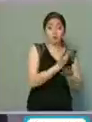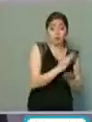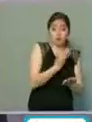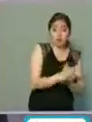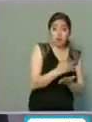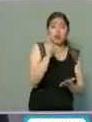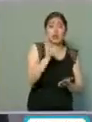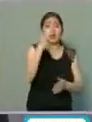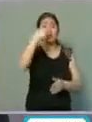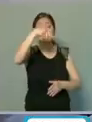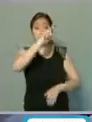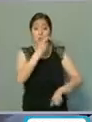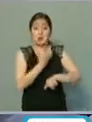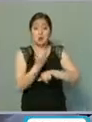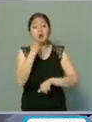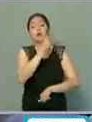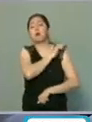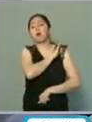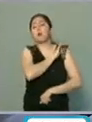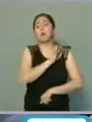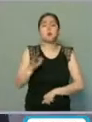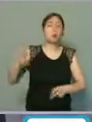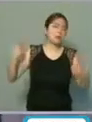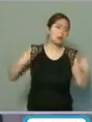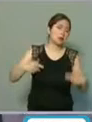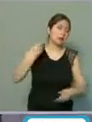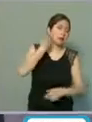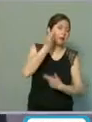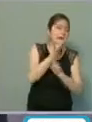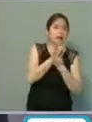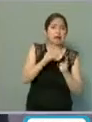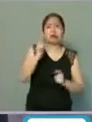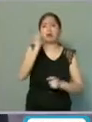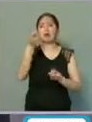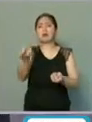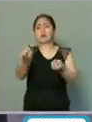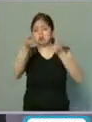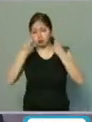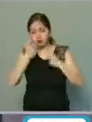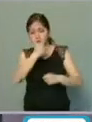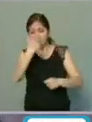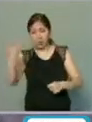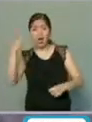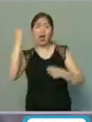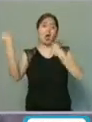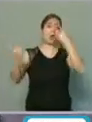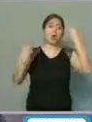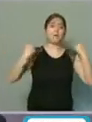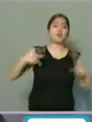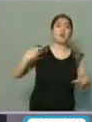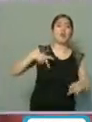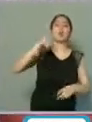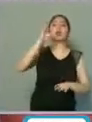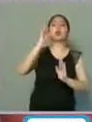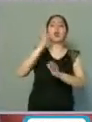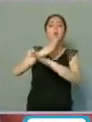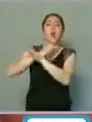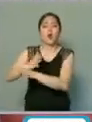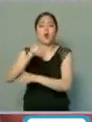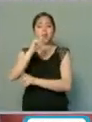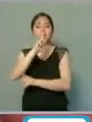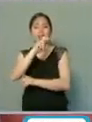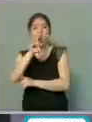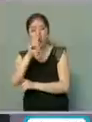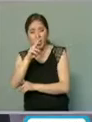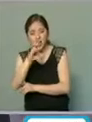la que Estados Unidos, cualquier persona puede tener acceso a estas armas, a pesar de la política de Estados Unidos en contra del terrorismo y demás medidas